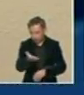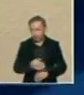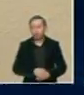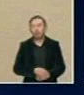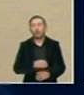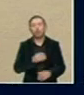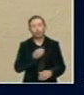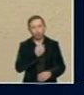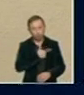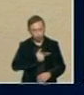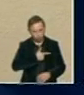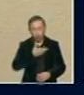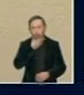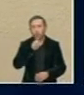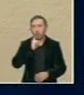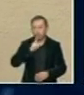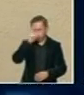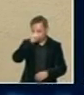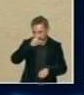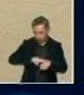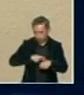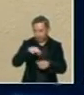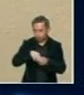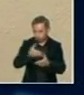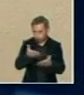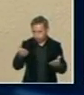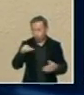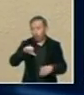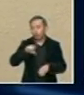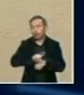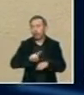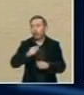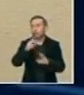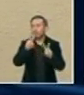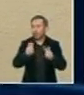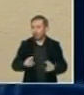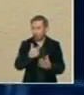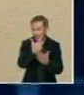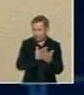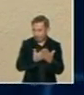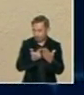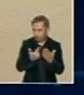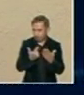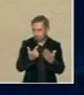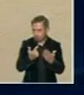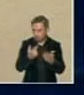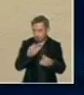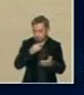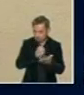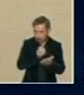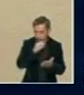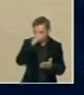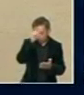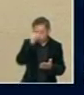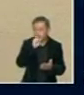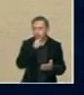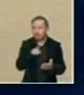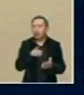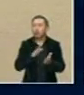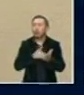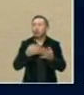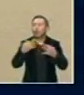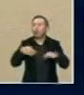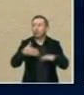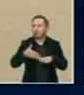sobre la limpieza y la integridad del INE, pues no abonan mucho a este ambiente democrático que en 4 domingos vamos